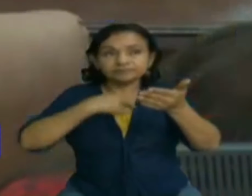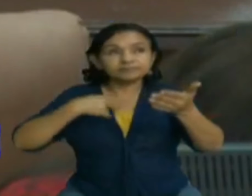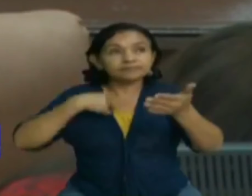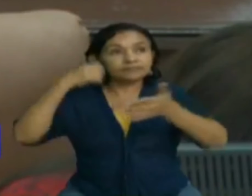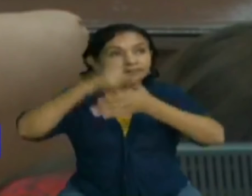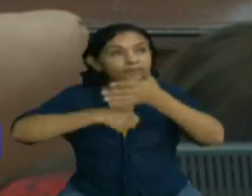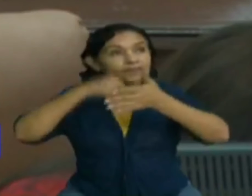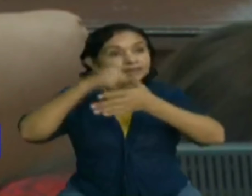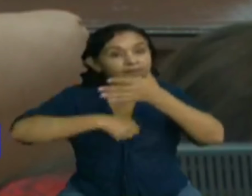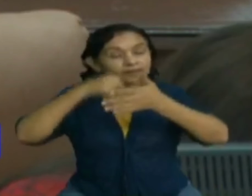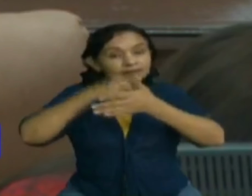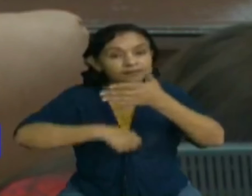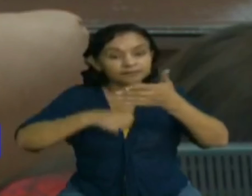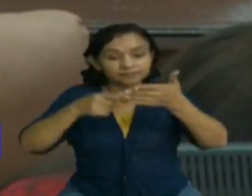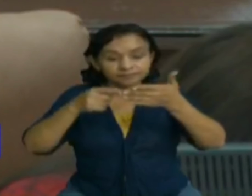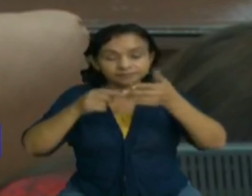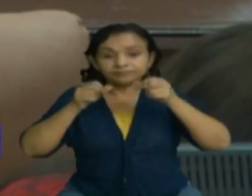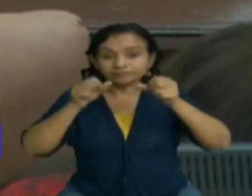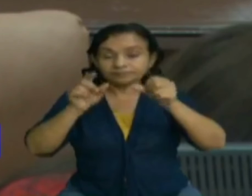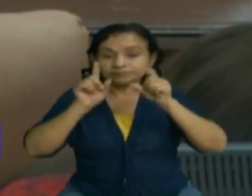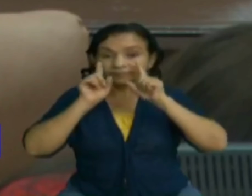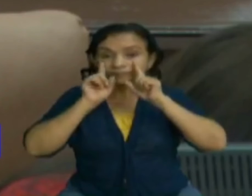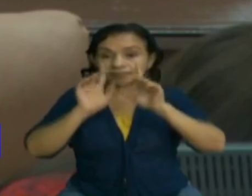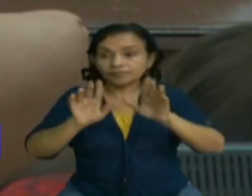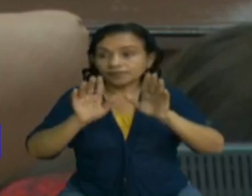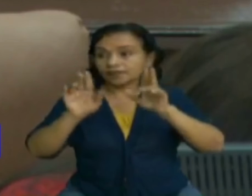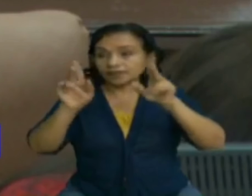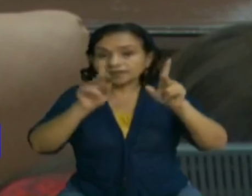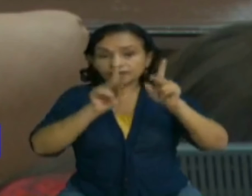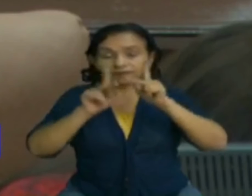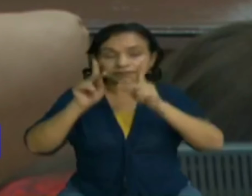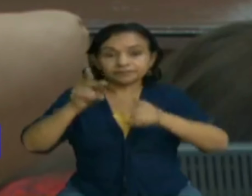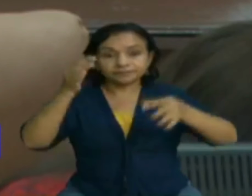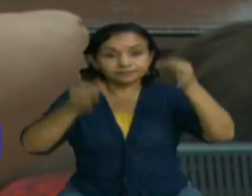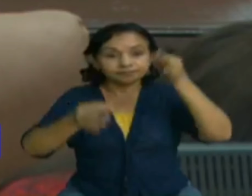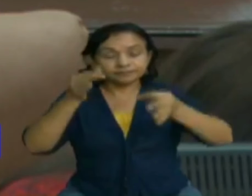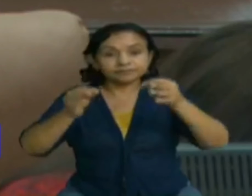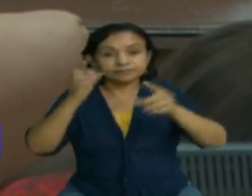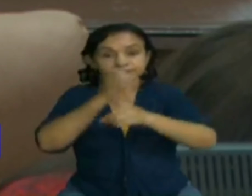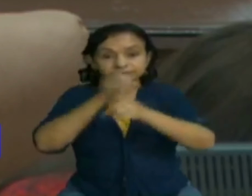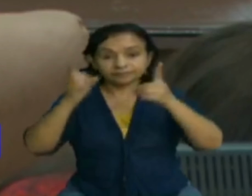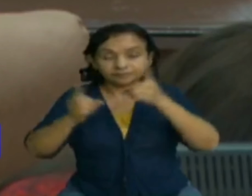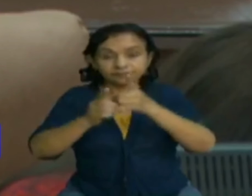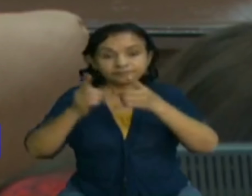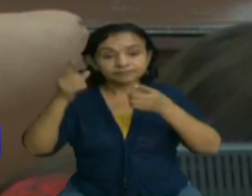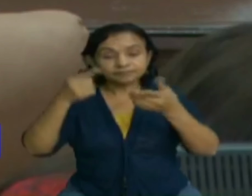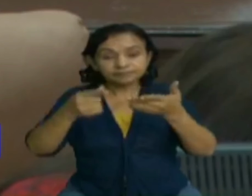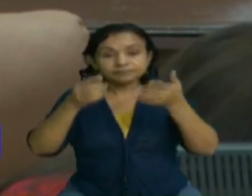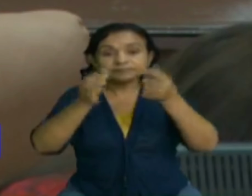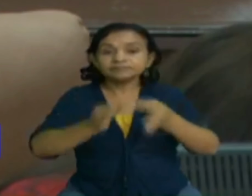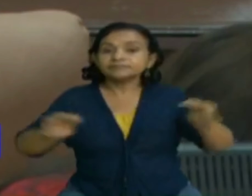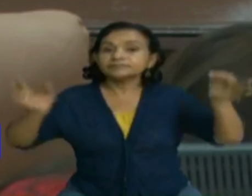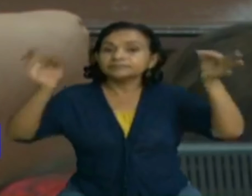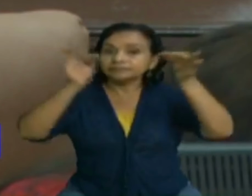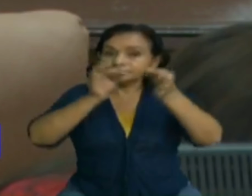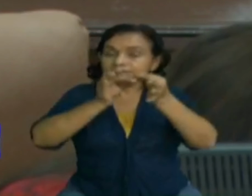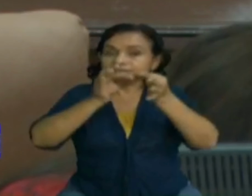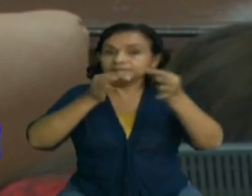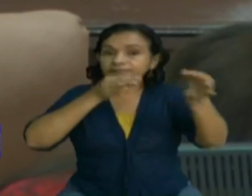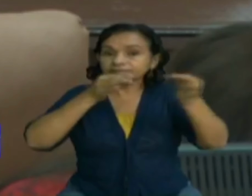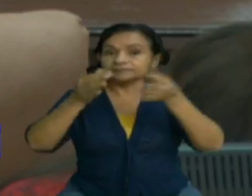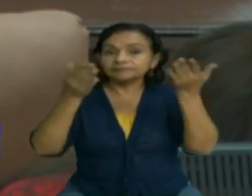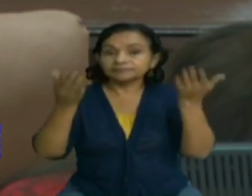defensa técnica y pertinente, y que la autoridad judicial debe de emitir una sentencia fundamentada y